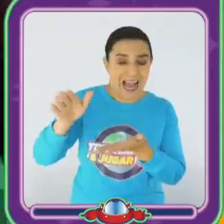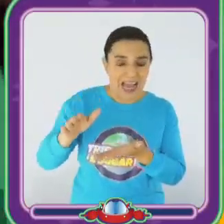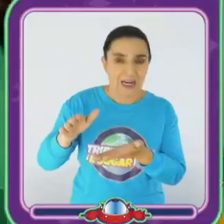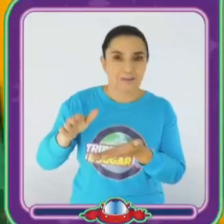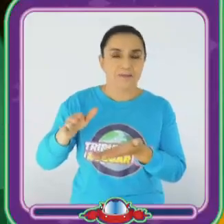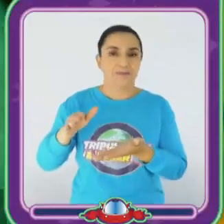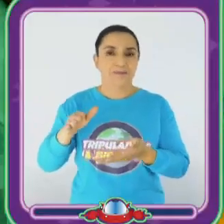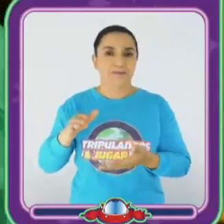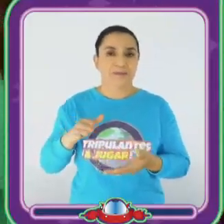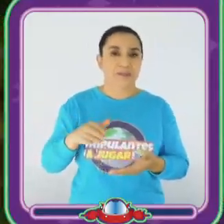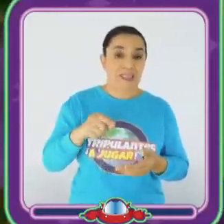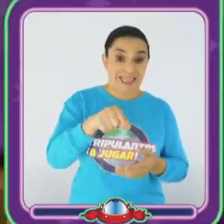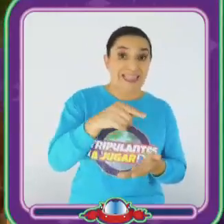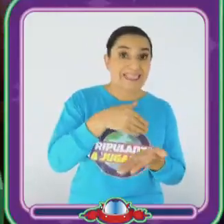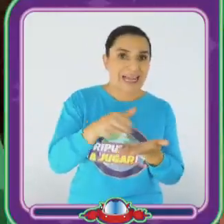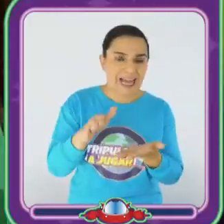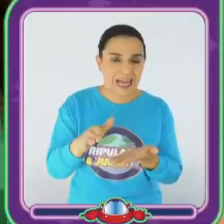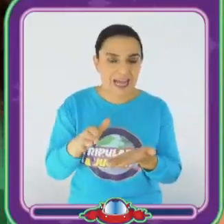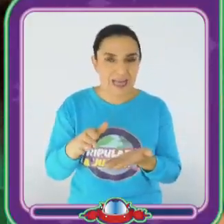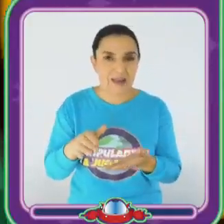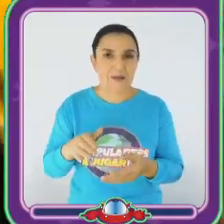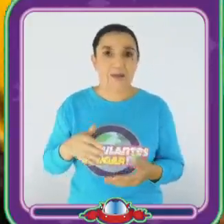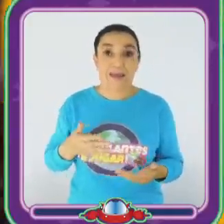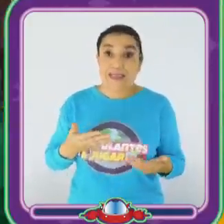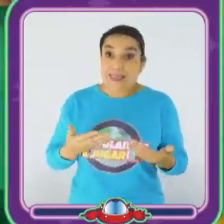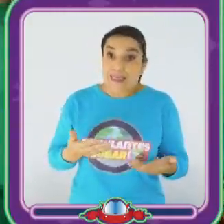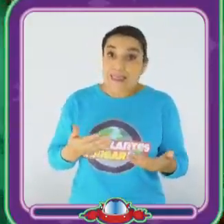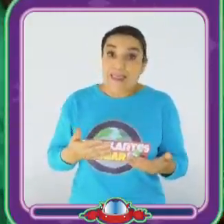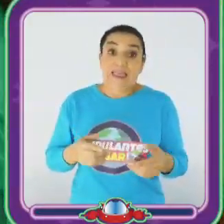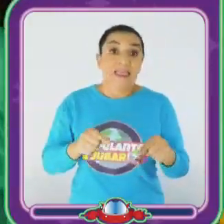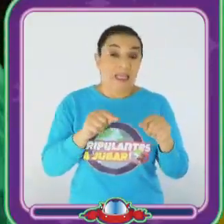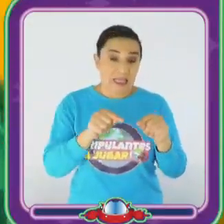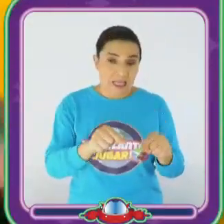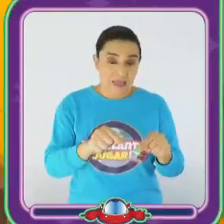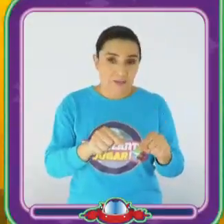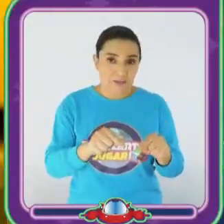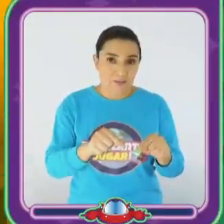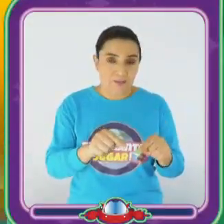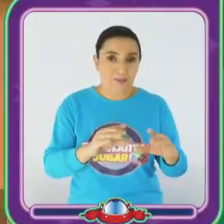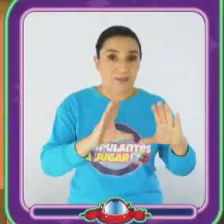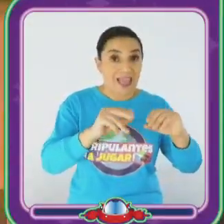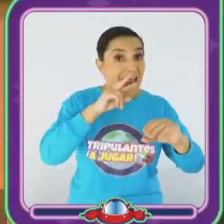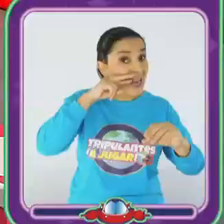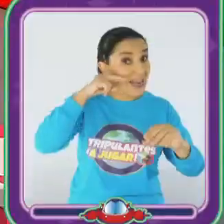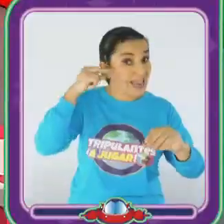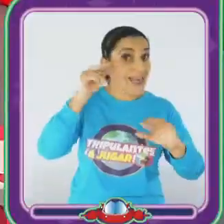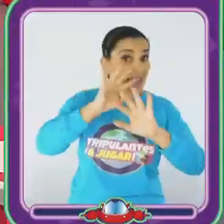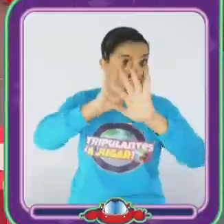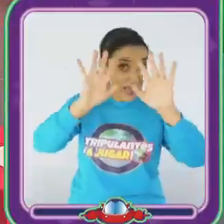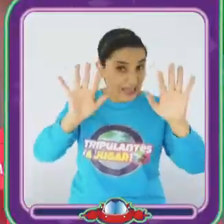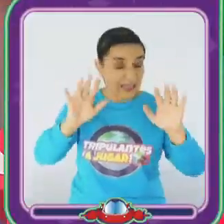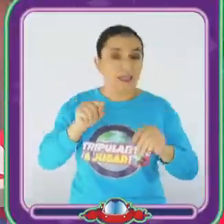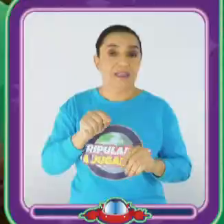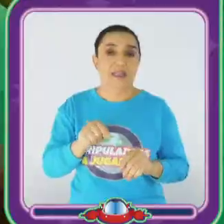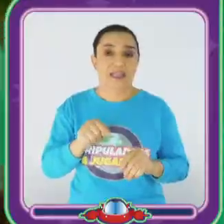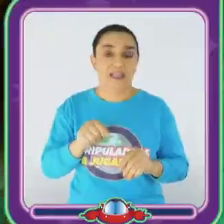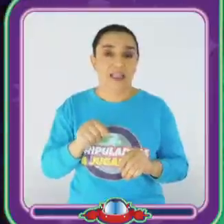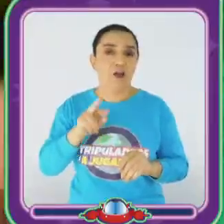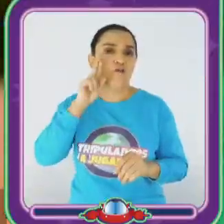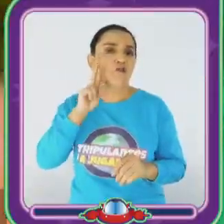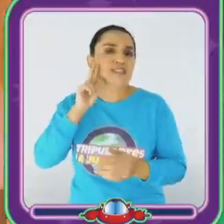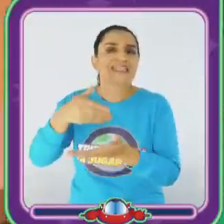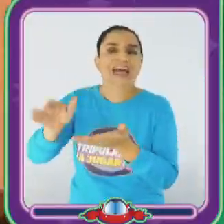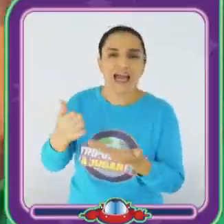sacar. Vamos a sacar este y nos va a quedar el lila. Aquí, eso.